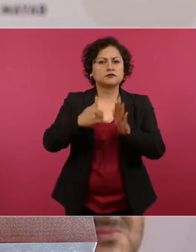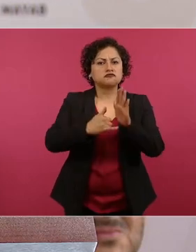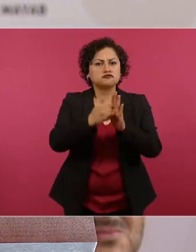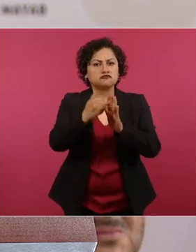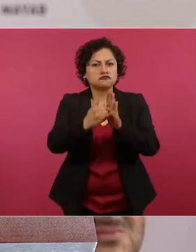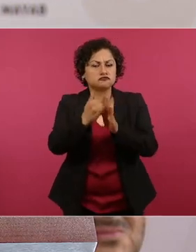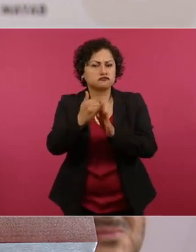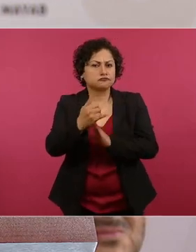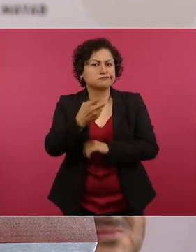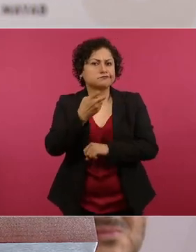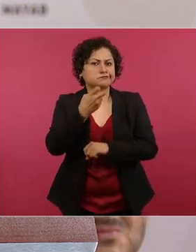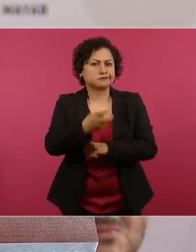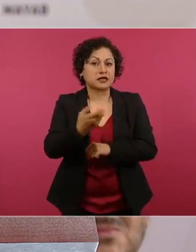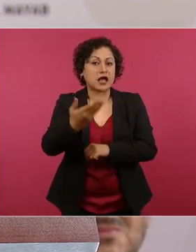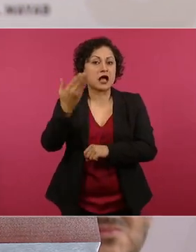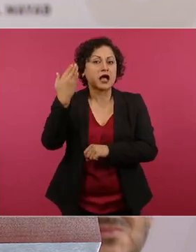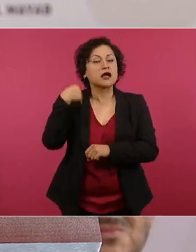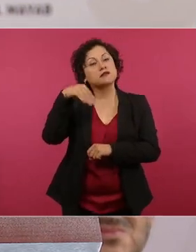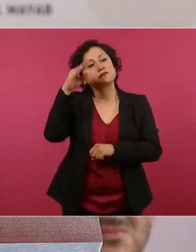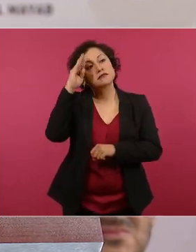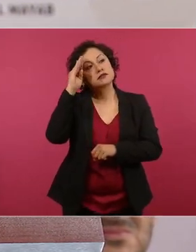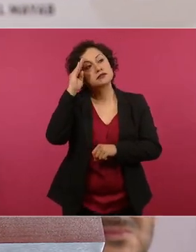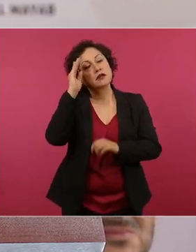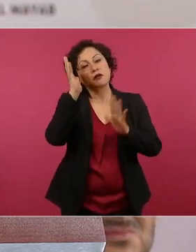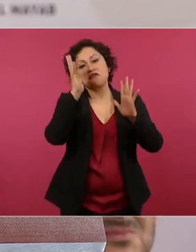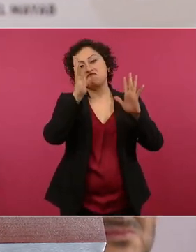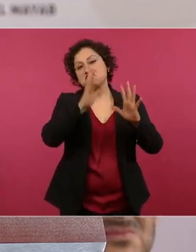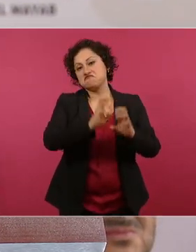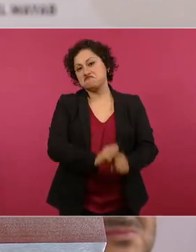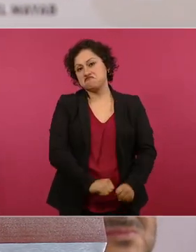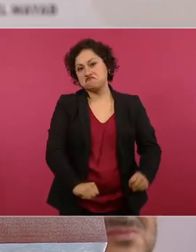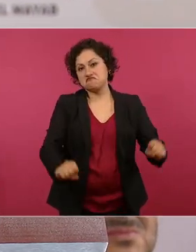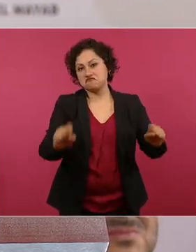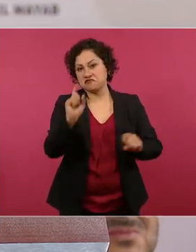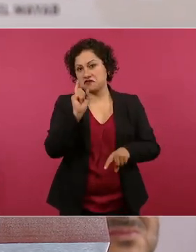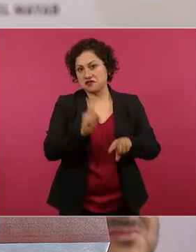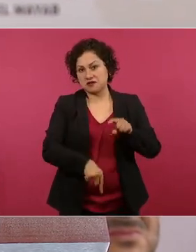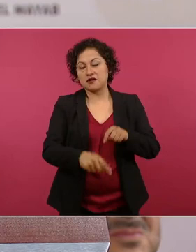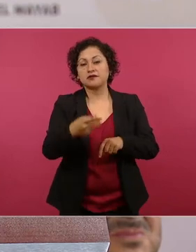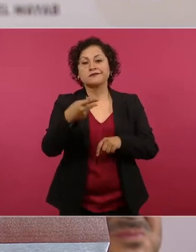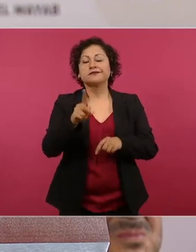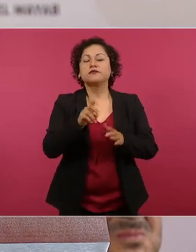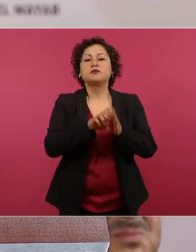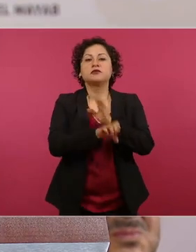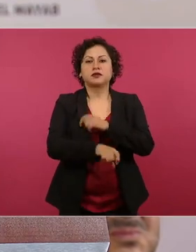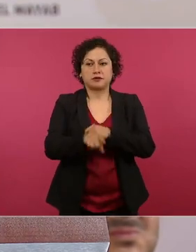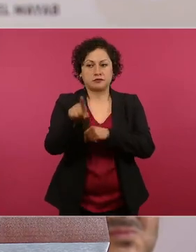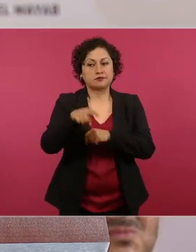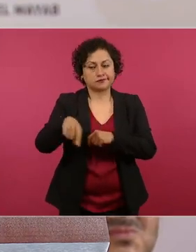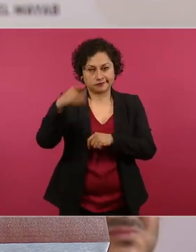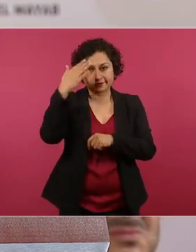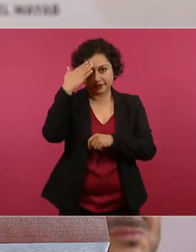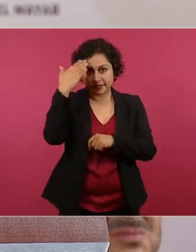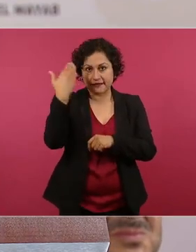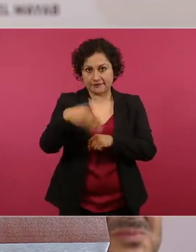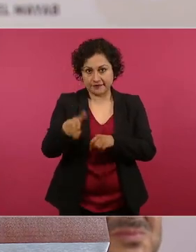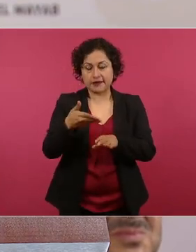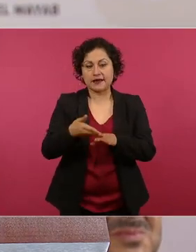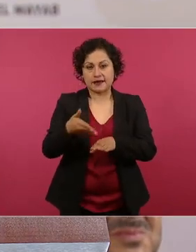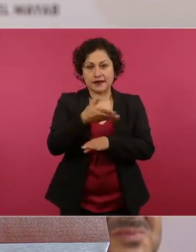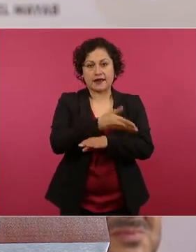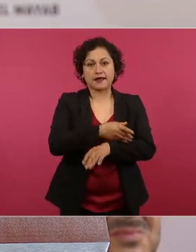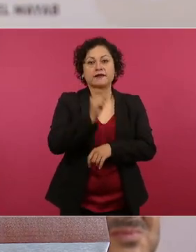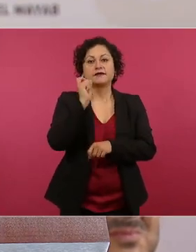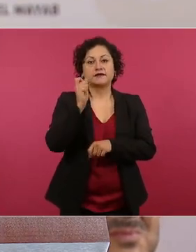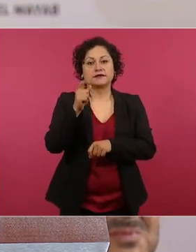Entonces, deciden que sabían que iba a haber un hundimiento regional, sabían que iba a tener esta emersión